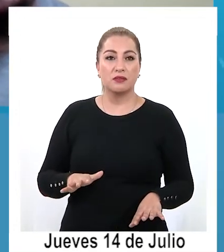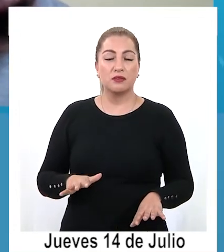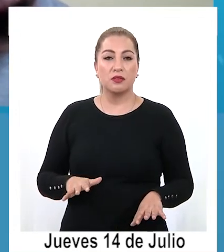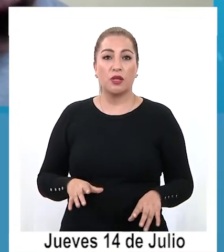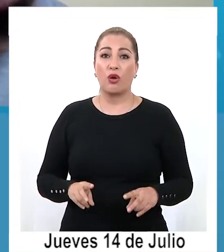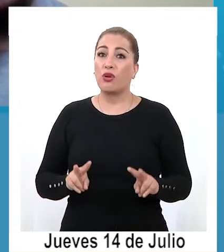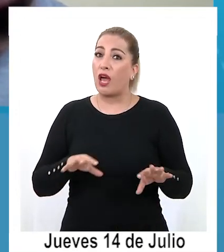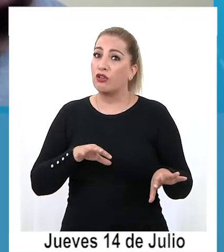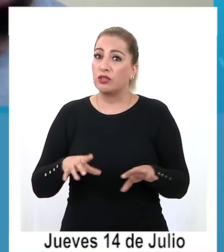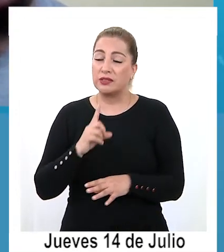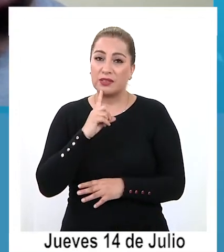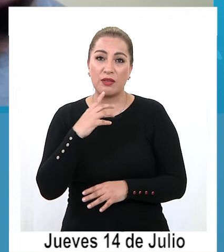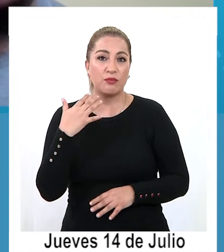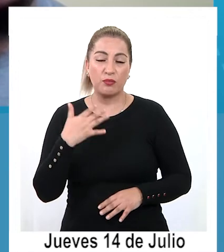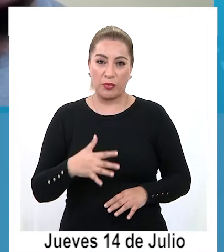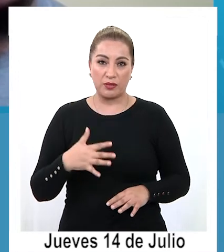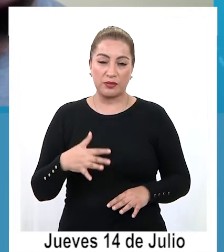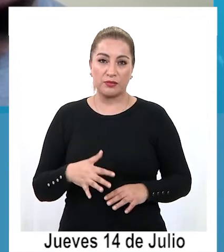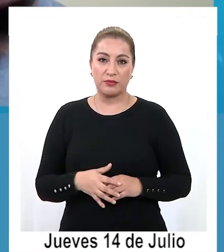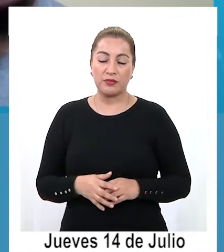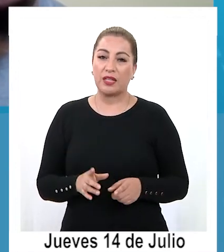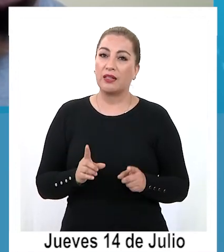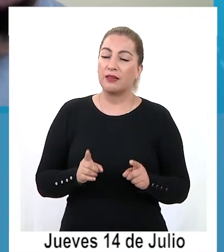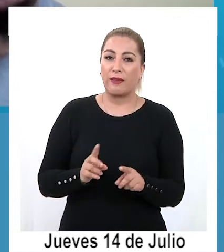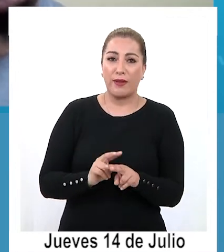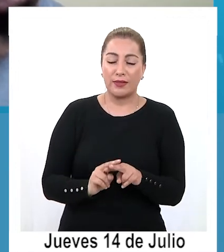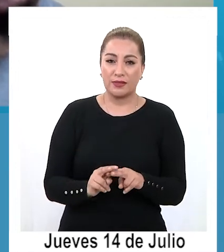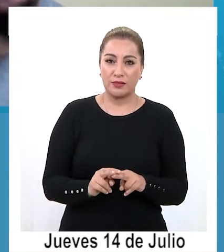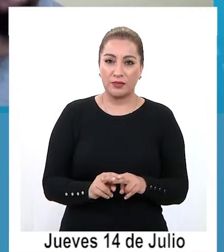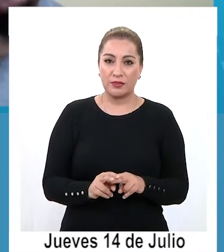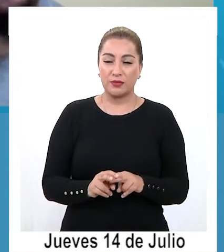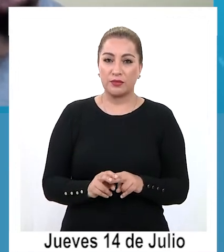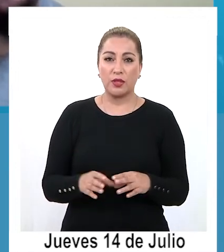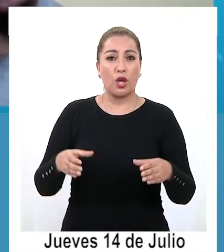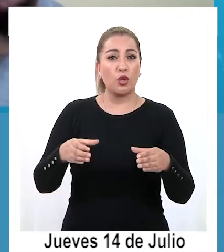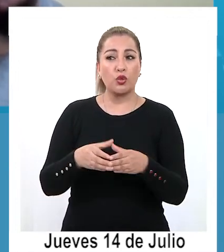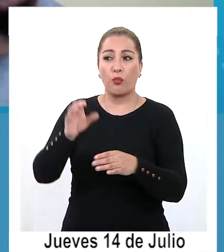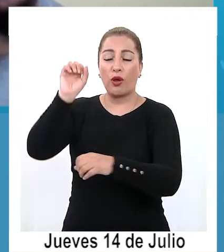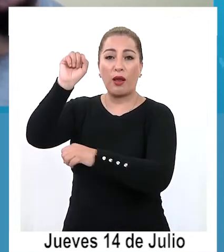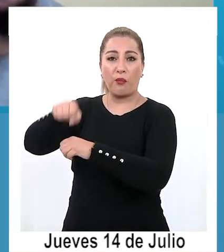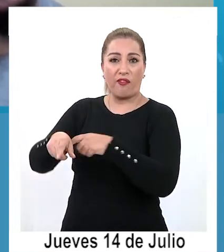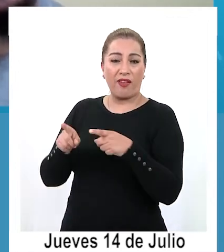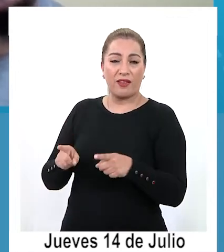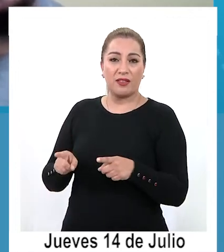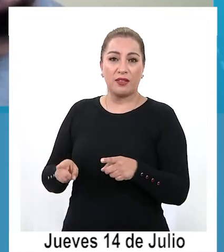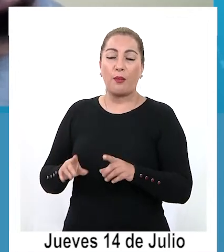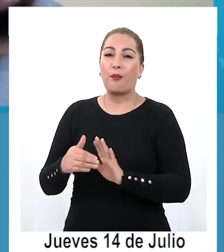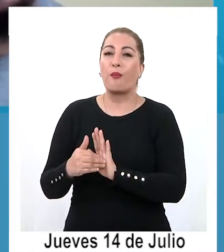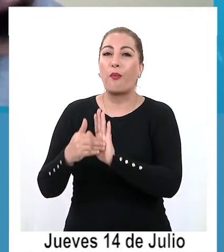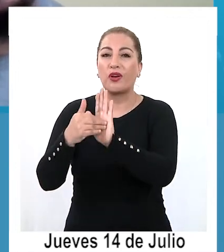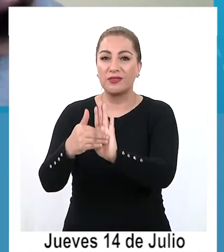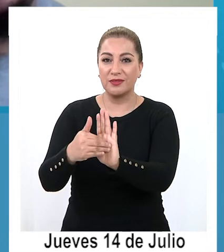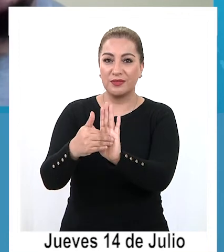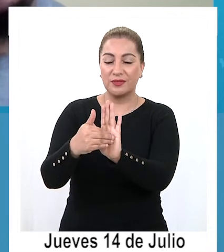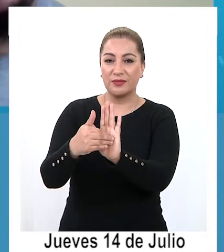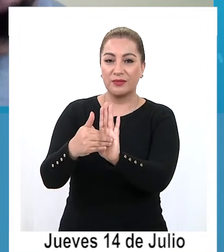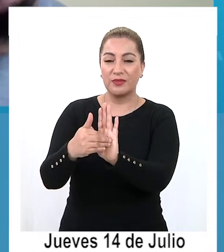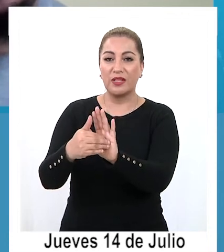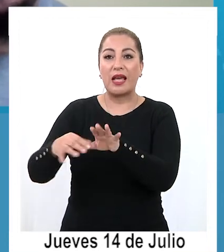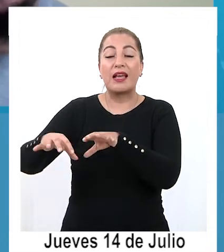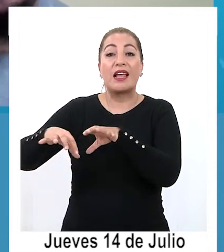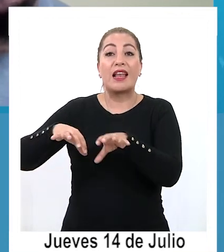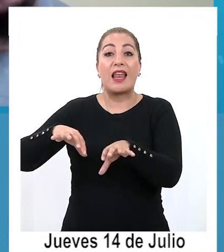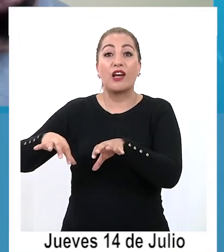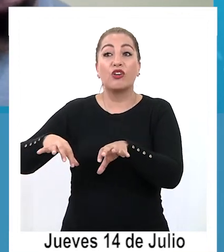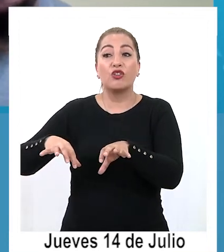gesto importante que debiese tener el comando del apruebo debiese ser mostrar realmente las cosas que